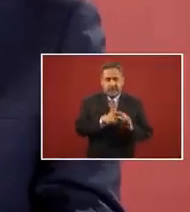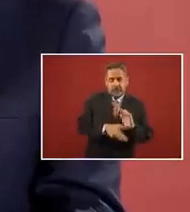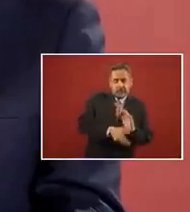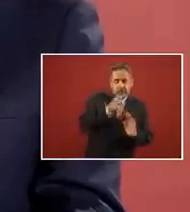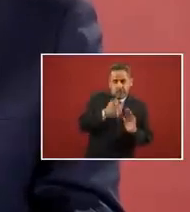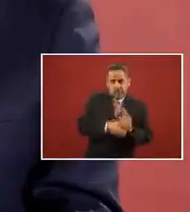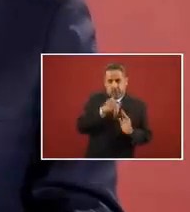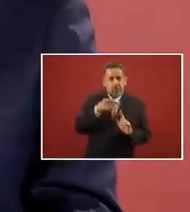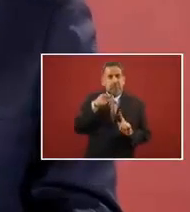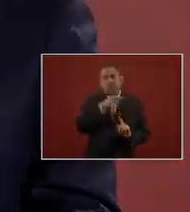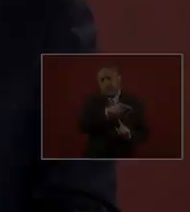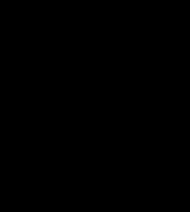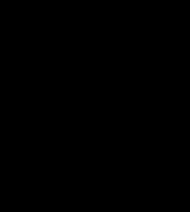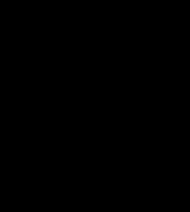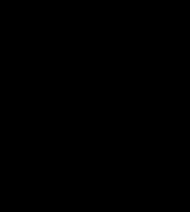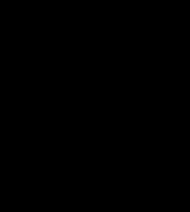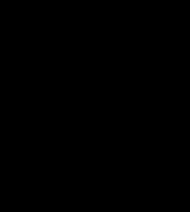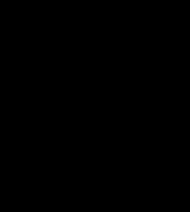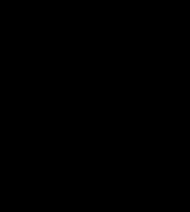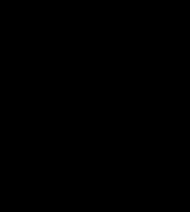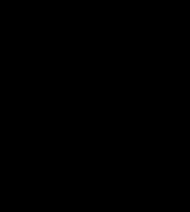extraídos por